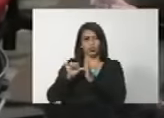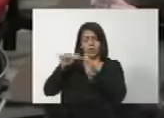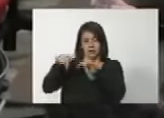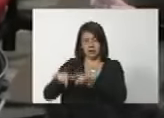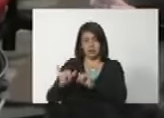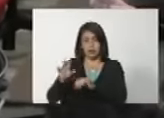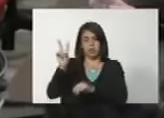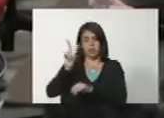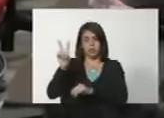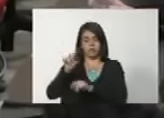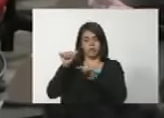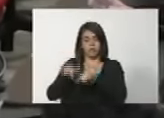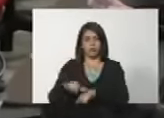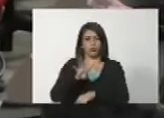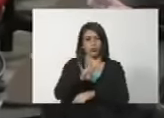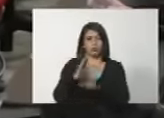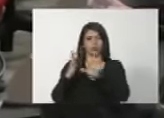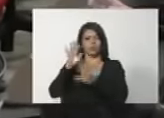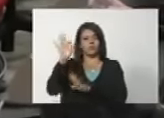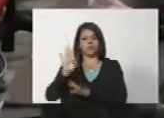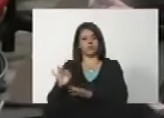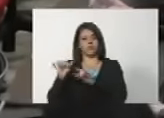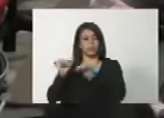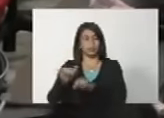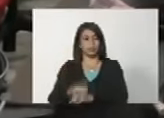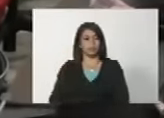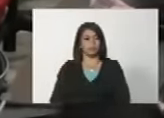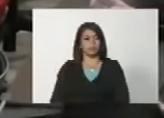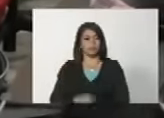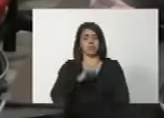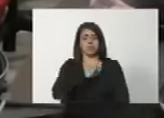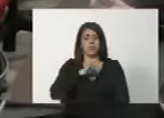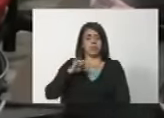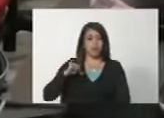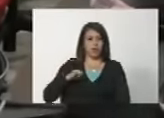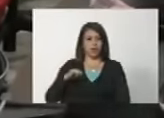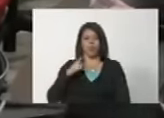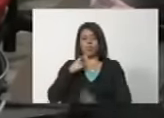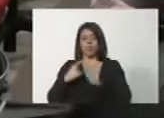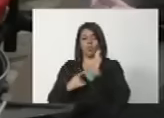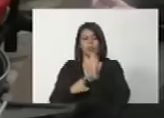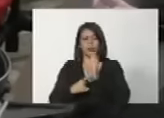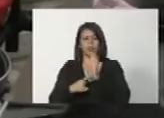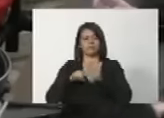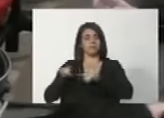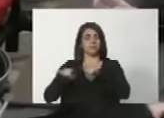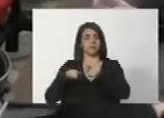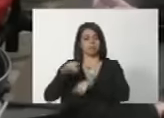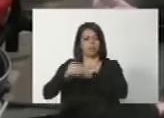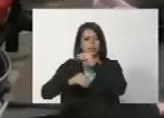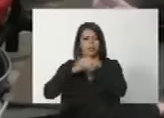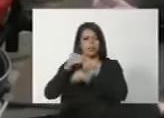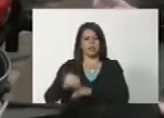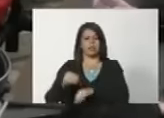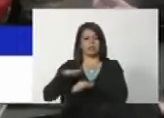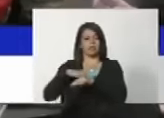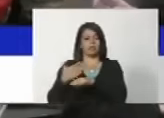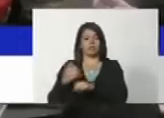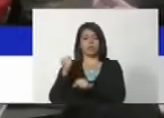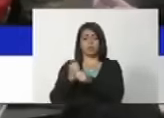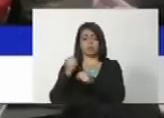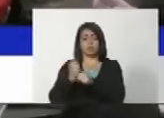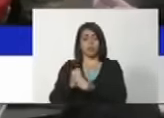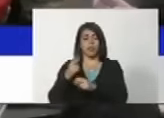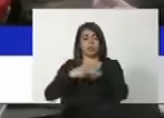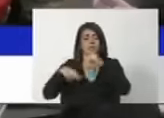venezolano y 49% del privado, cumple la legislación establecida en función